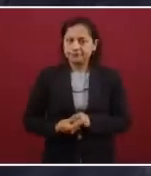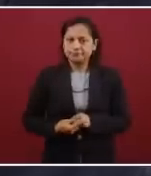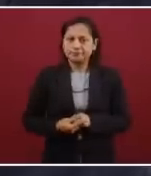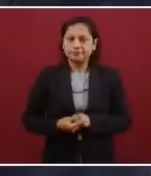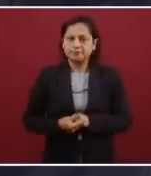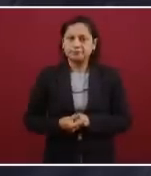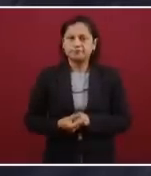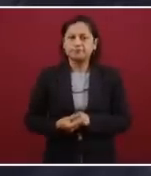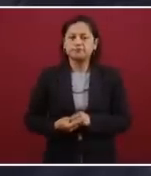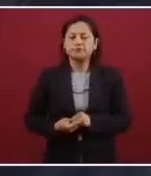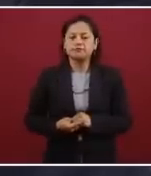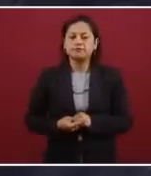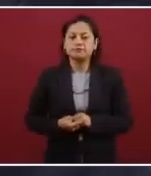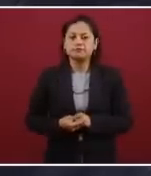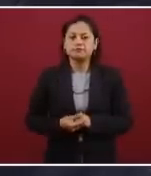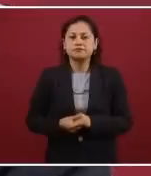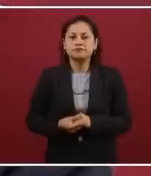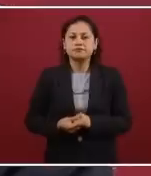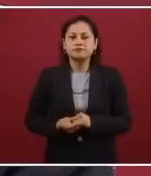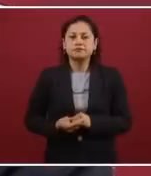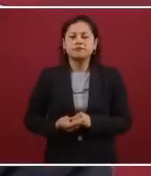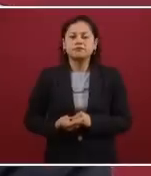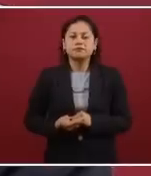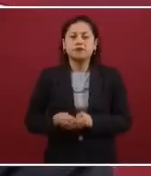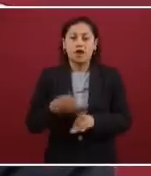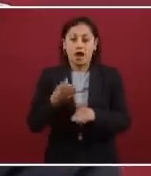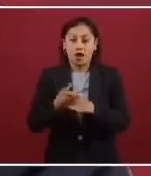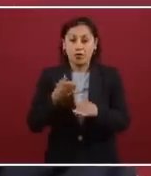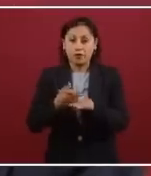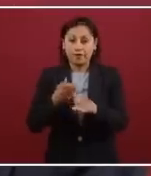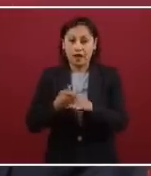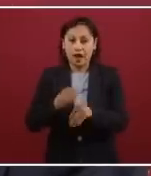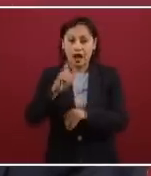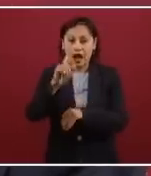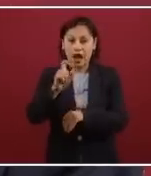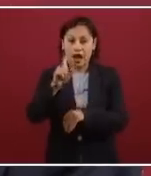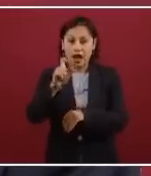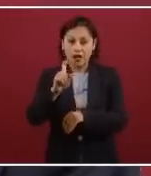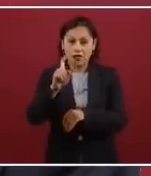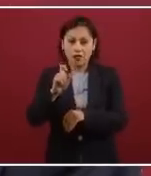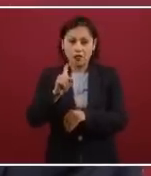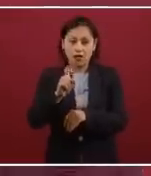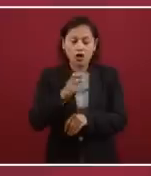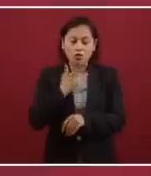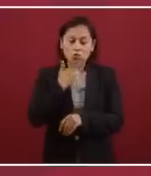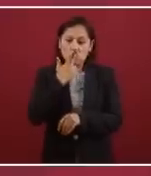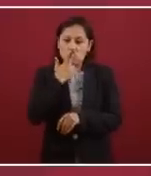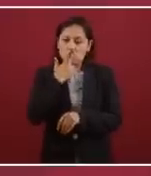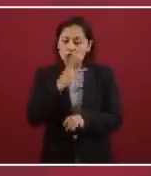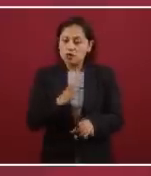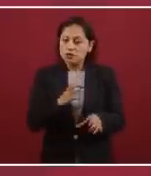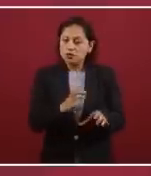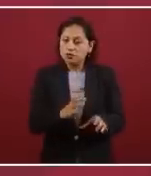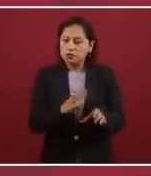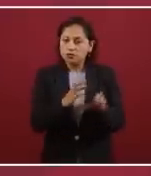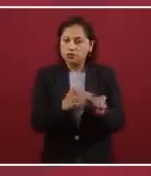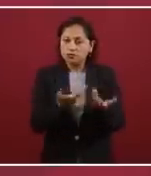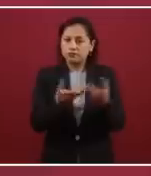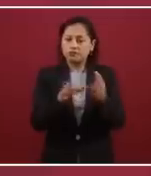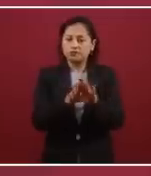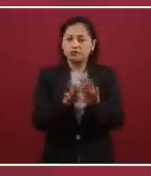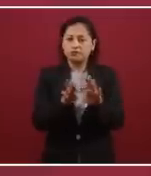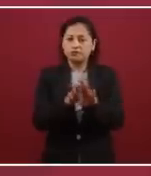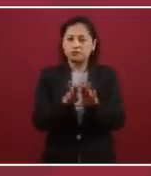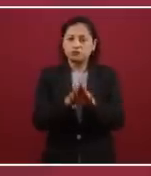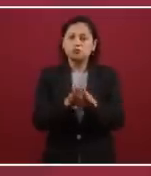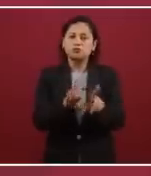hay más control del uso del agua en ciertas regiones donde se